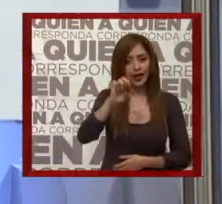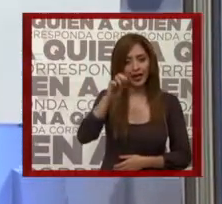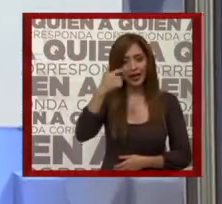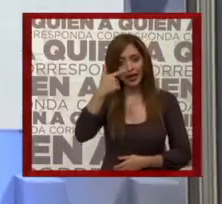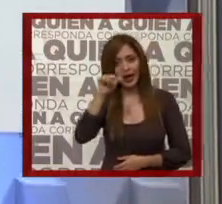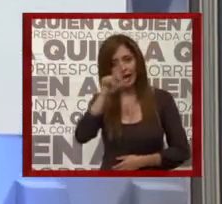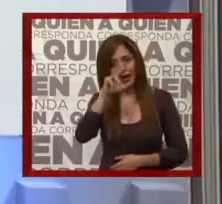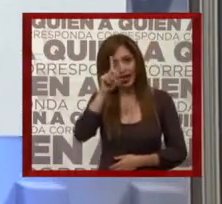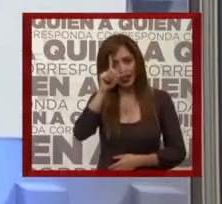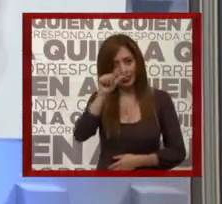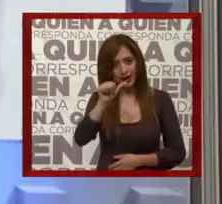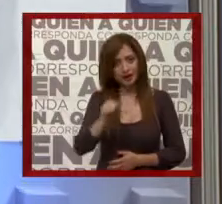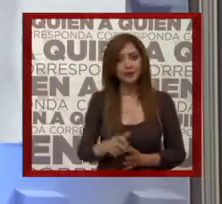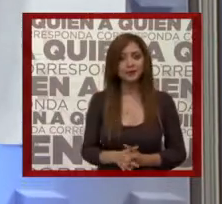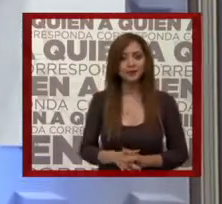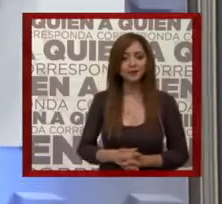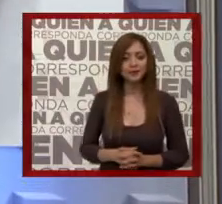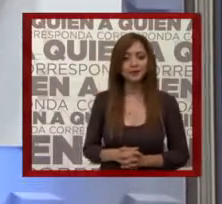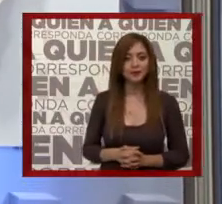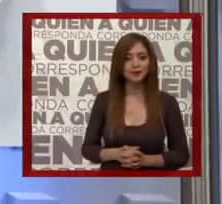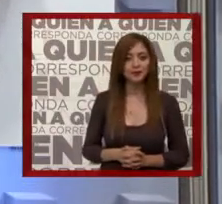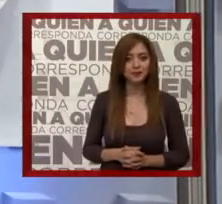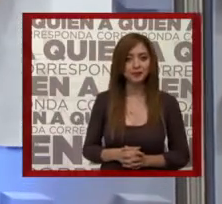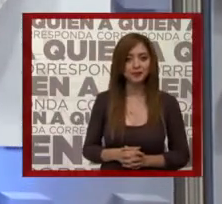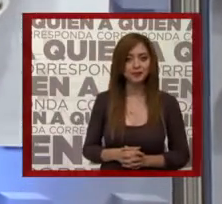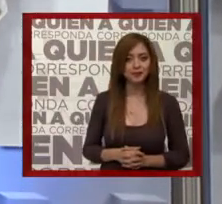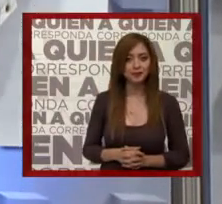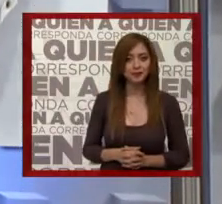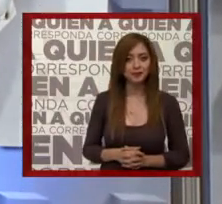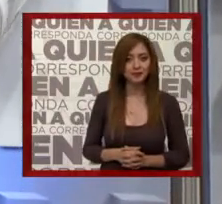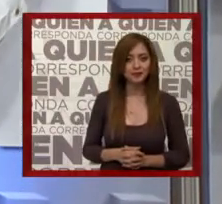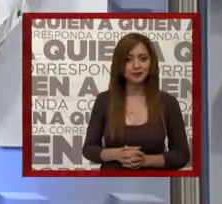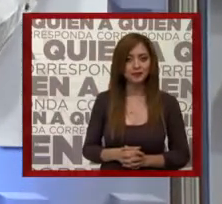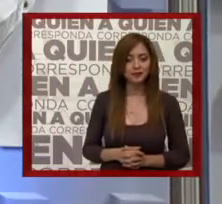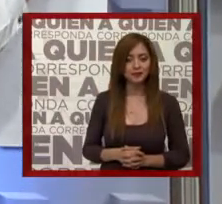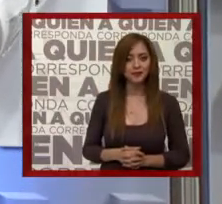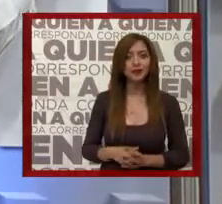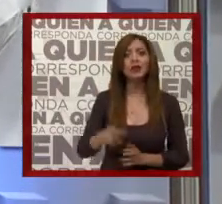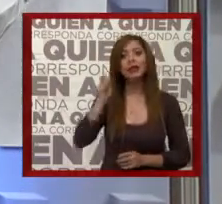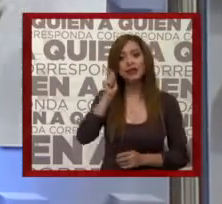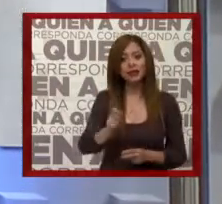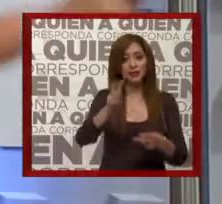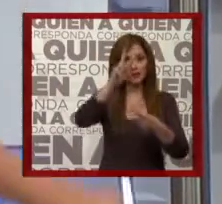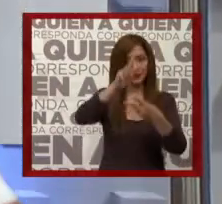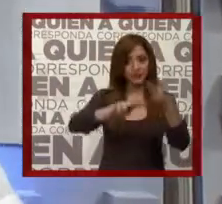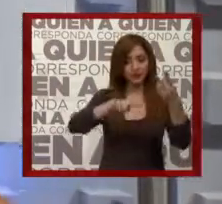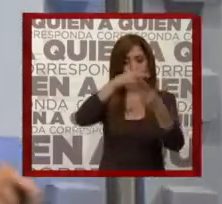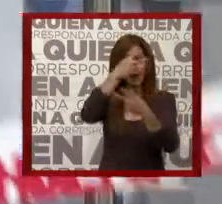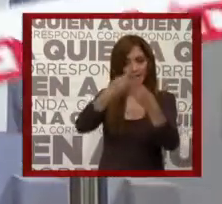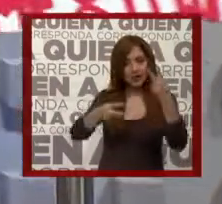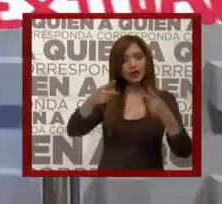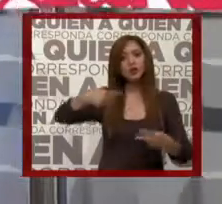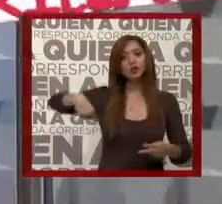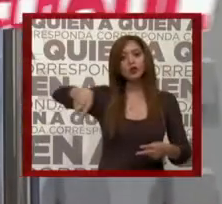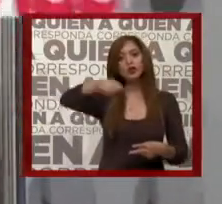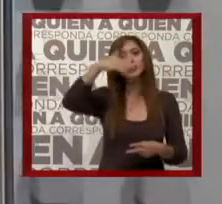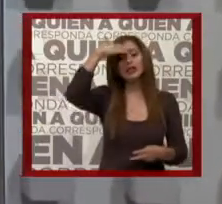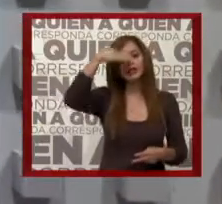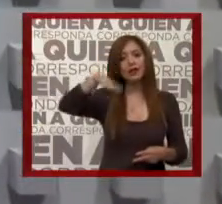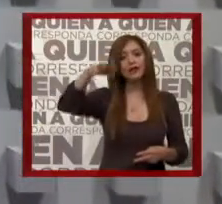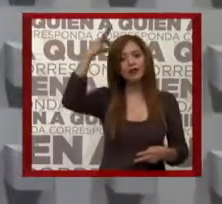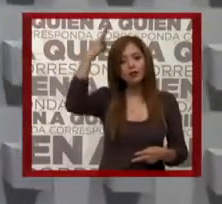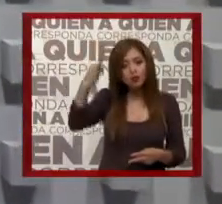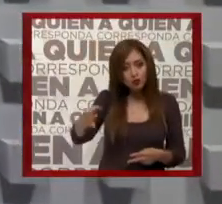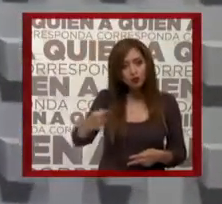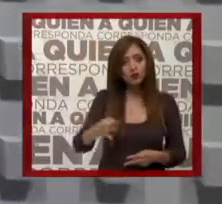@JorgeGarralda. A ver. Y vamos a utilizar nuestro hashtag oficial, ya se lo saben. Pero por si